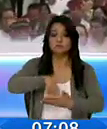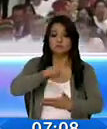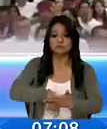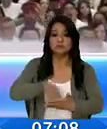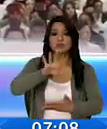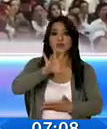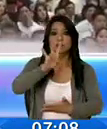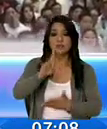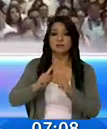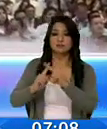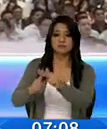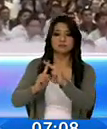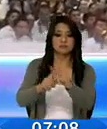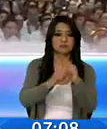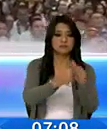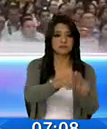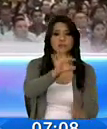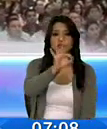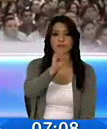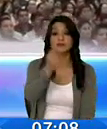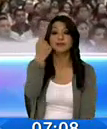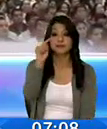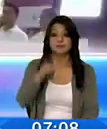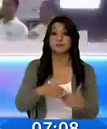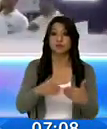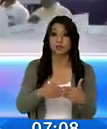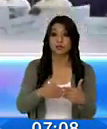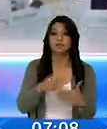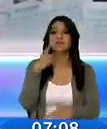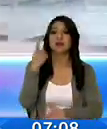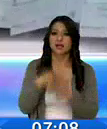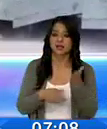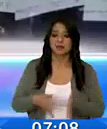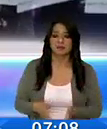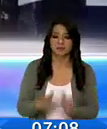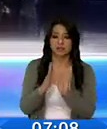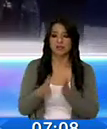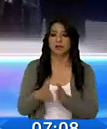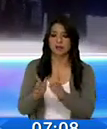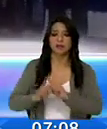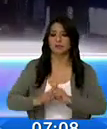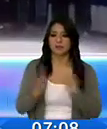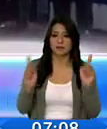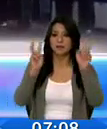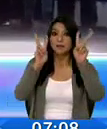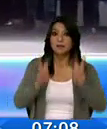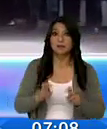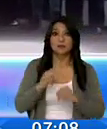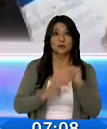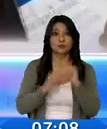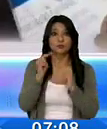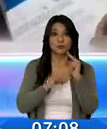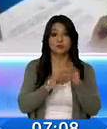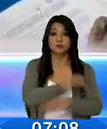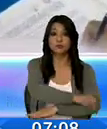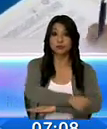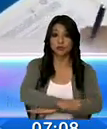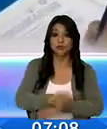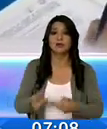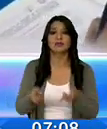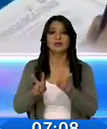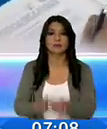57 financiamientos por más de 90 millones para vialidad, entre otros puntos, que además de Morona, Santiago,